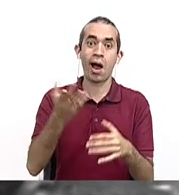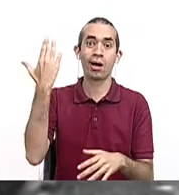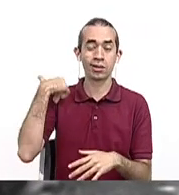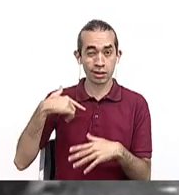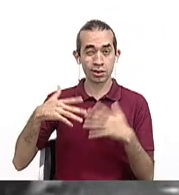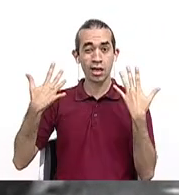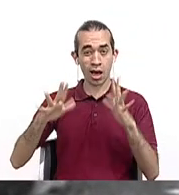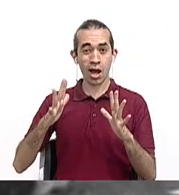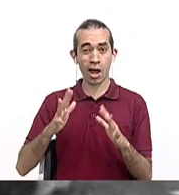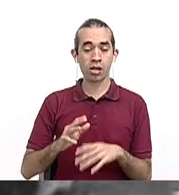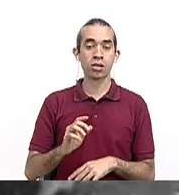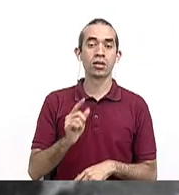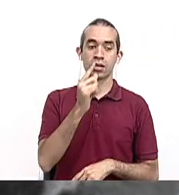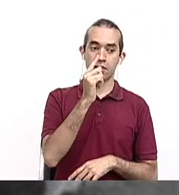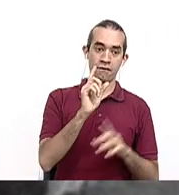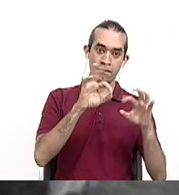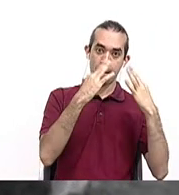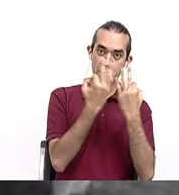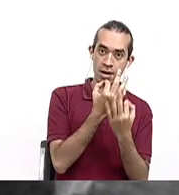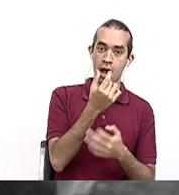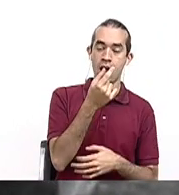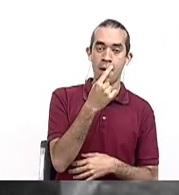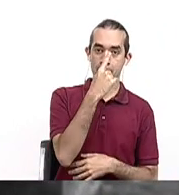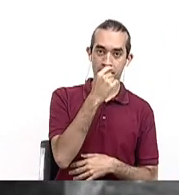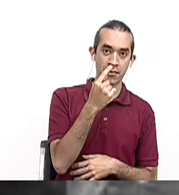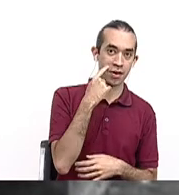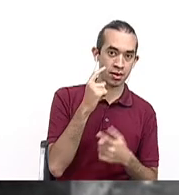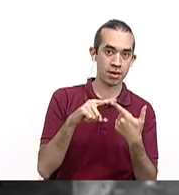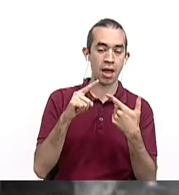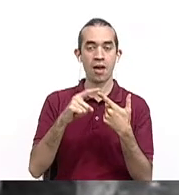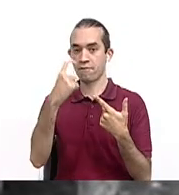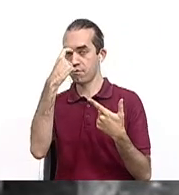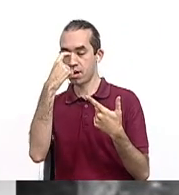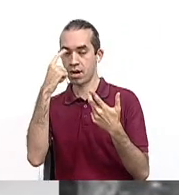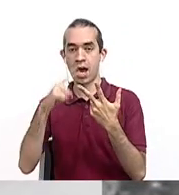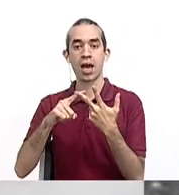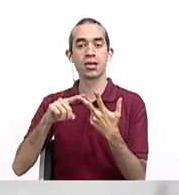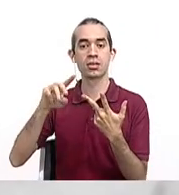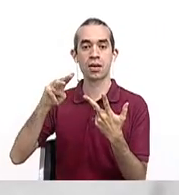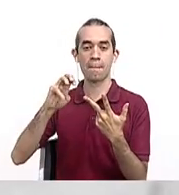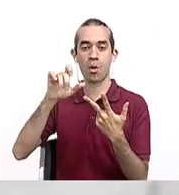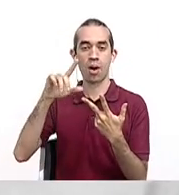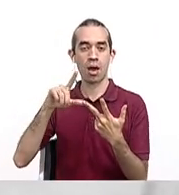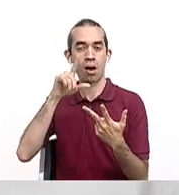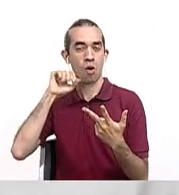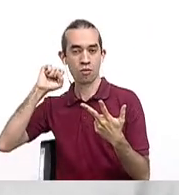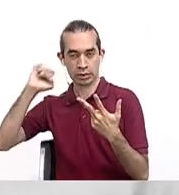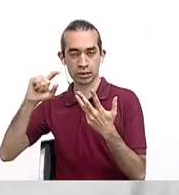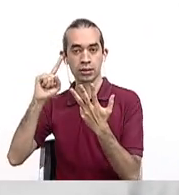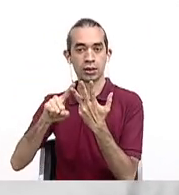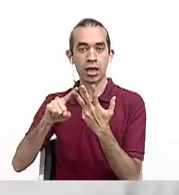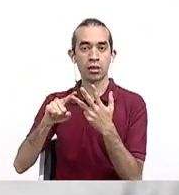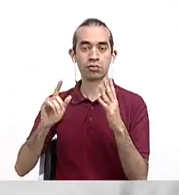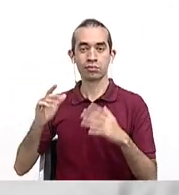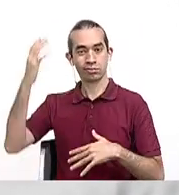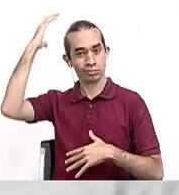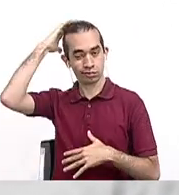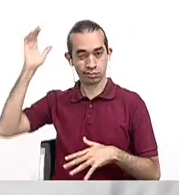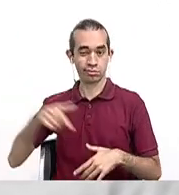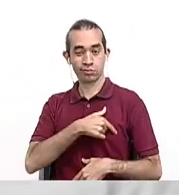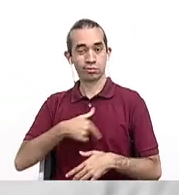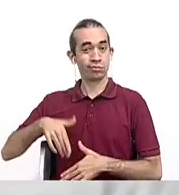confluyeron los guardias los ferrer los mora o los sanabria hoy